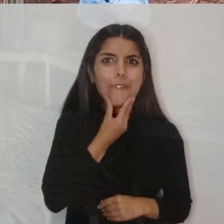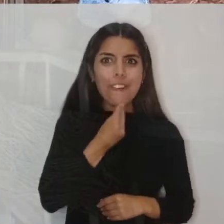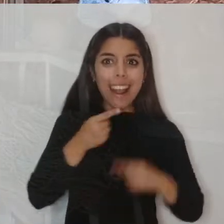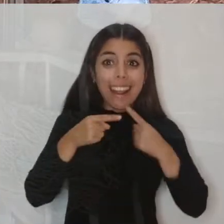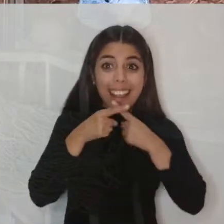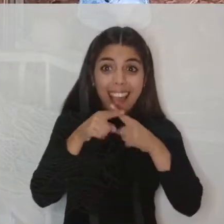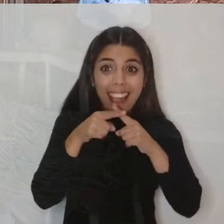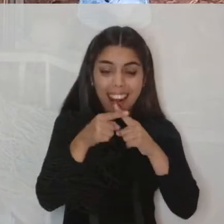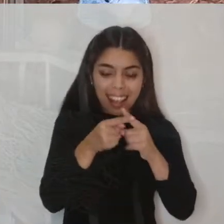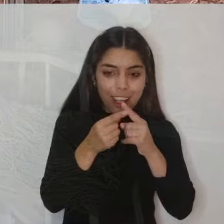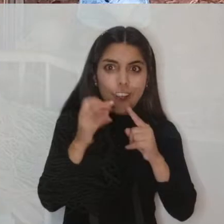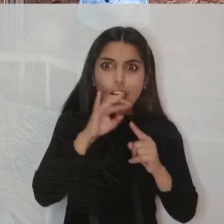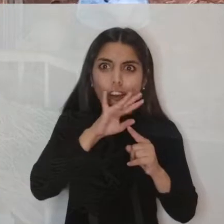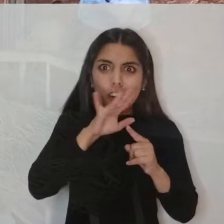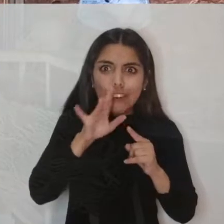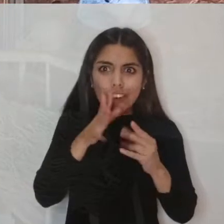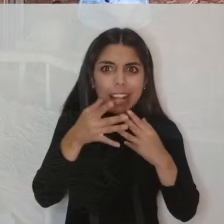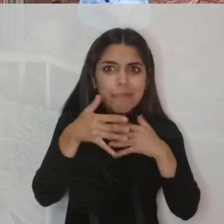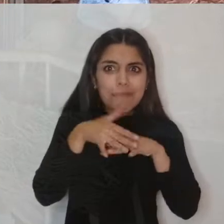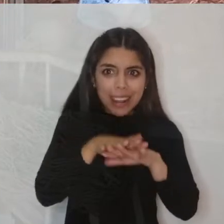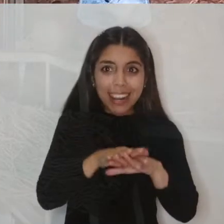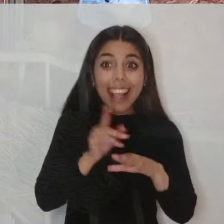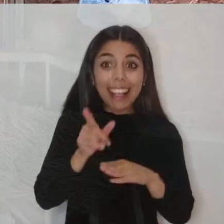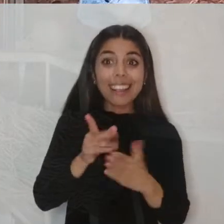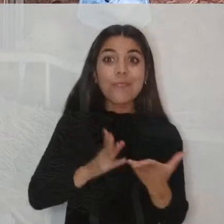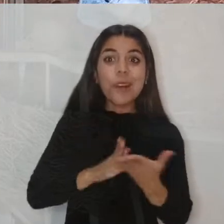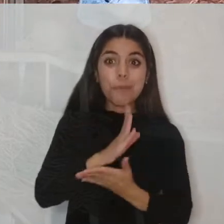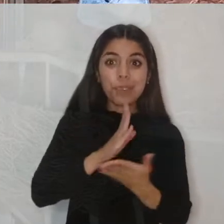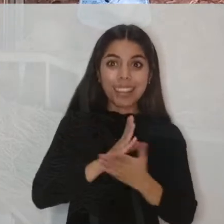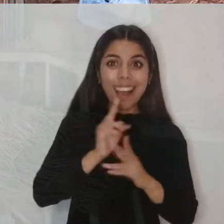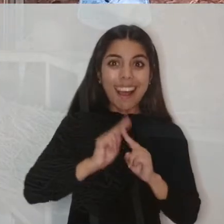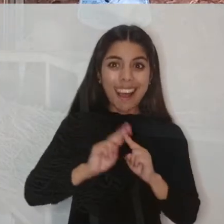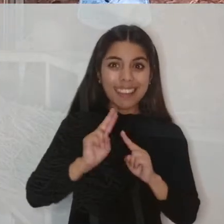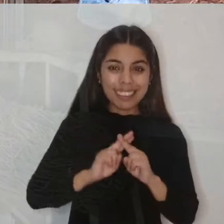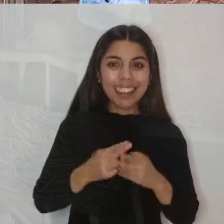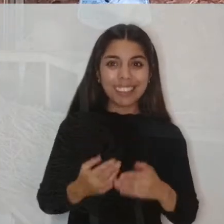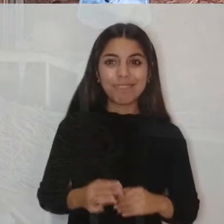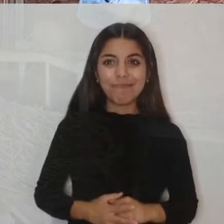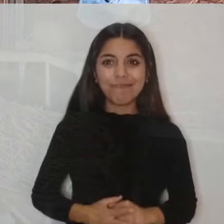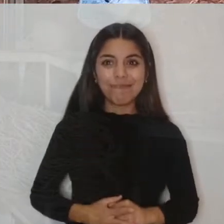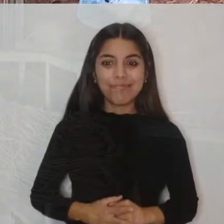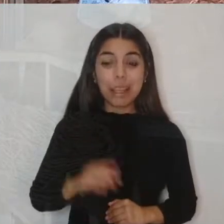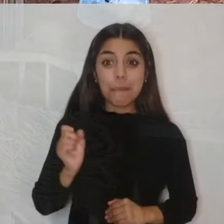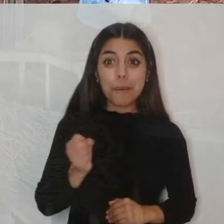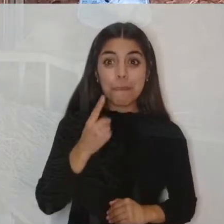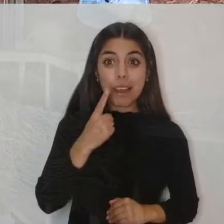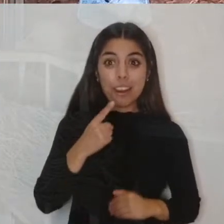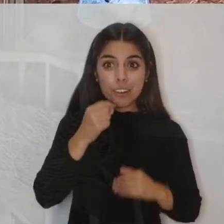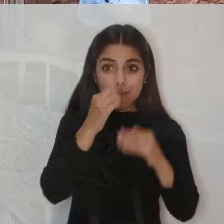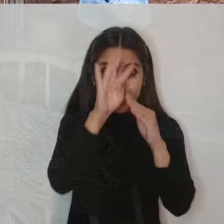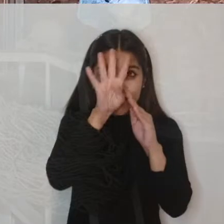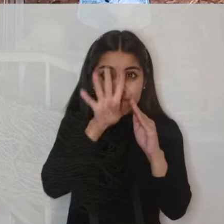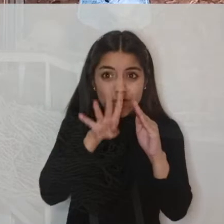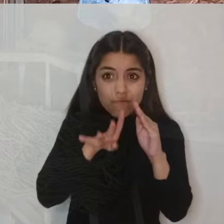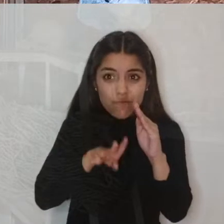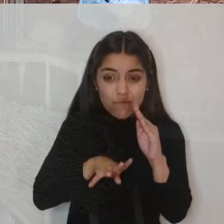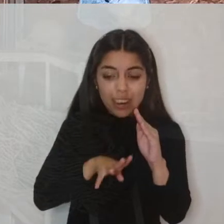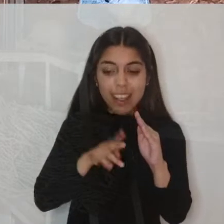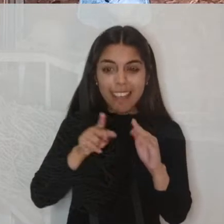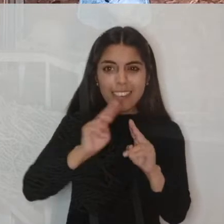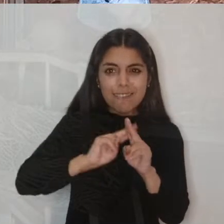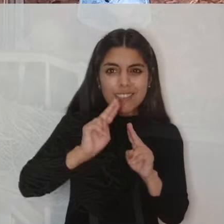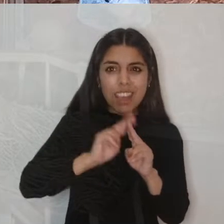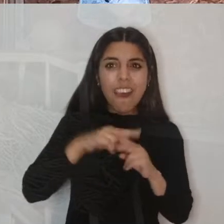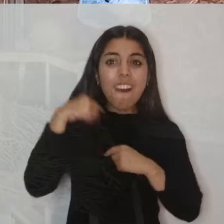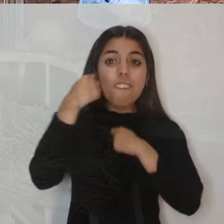como matizadito. Sí, está bien. Y con esta voy a empezar a hacer el bordillo. Son unas bufandas